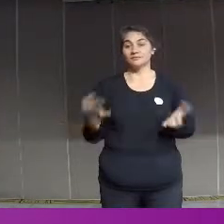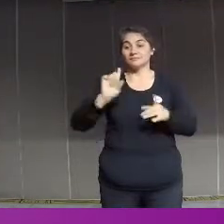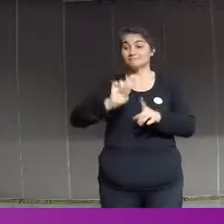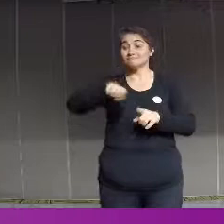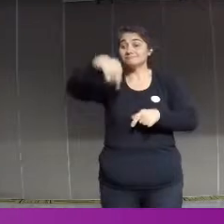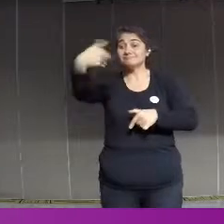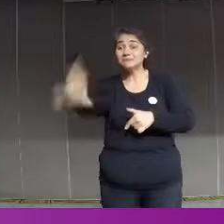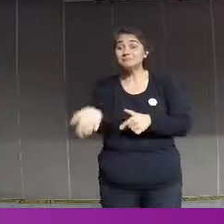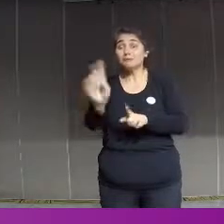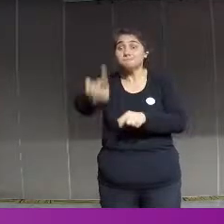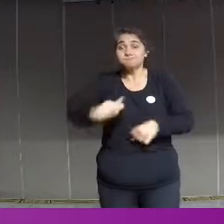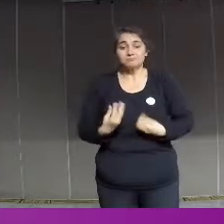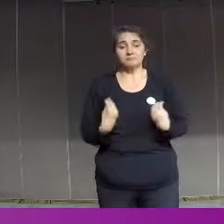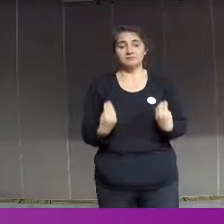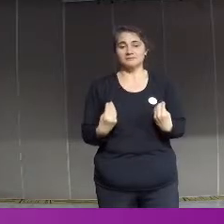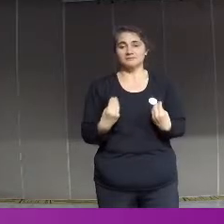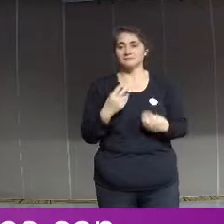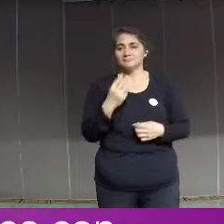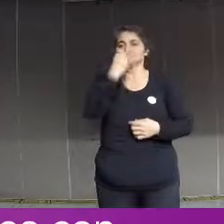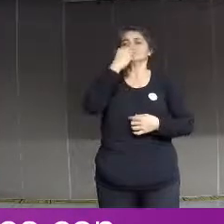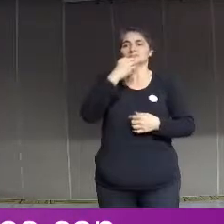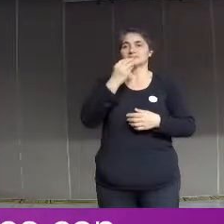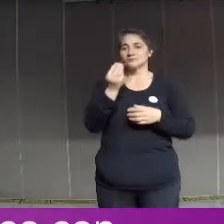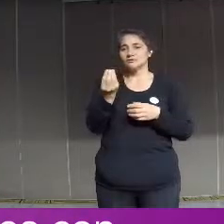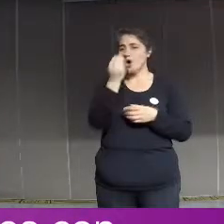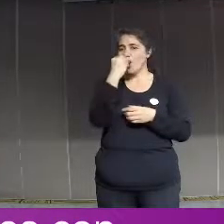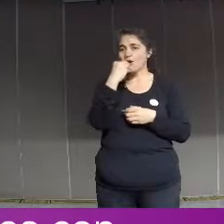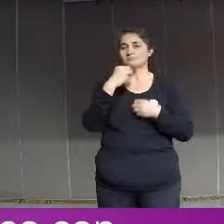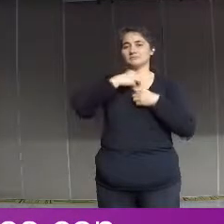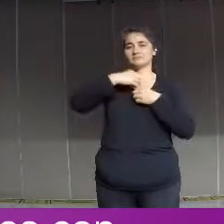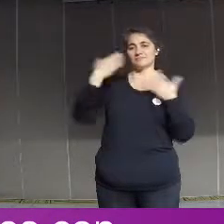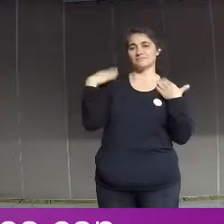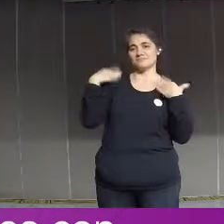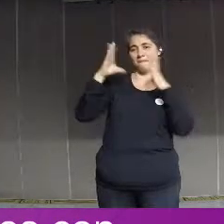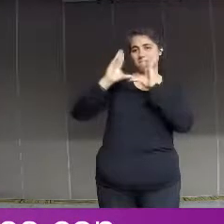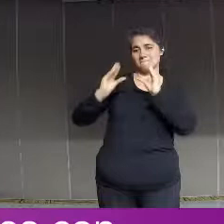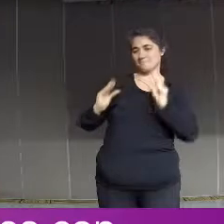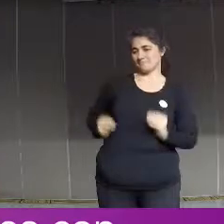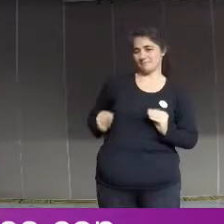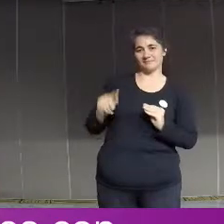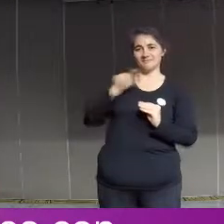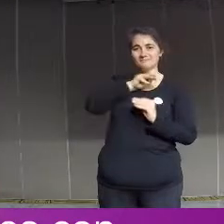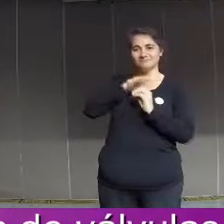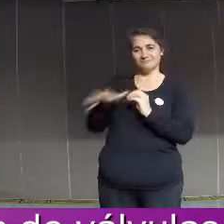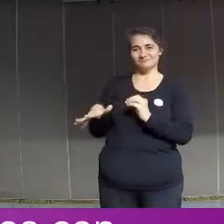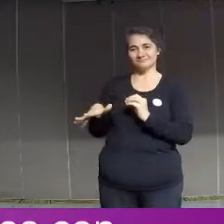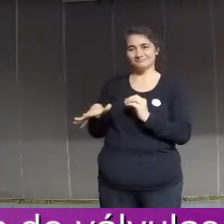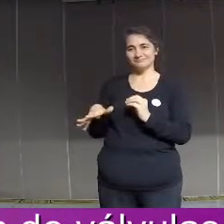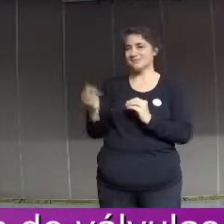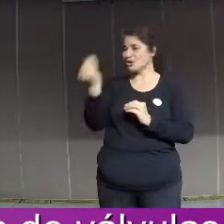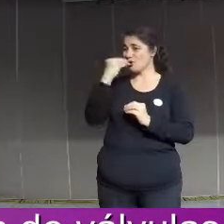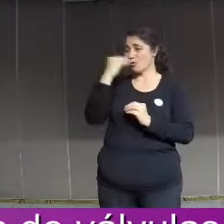consecuencias en la disfagia va a ser la aspiración, la neumonía por aspiración, la deshidratación, la desnutrición, que